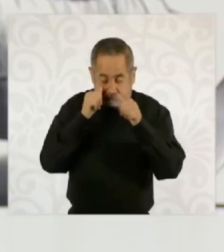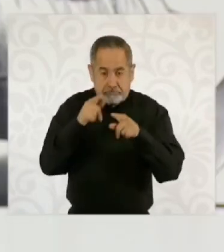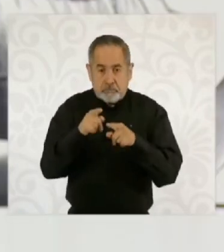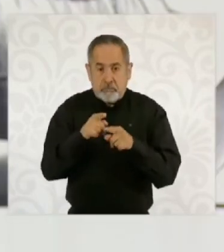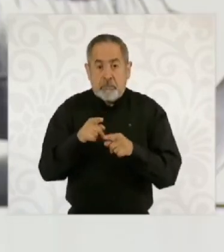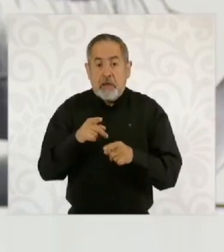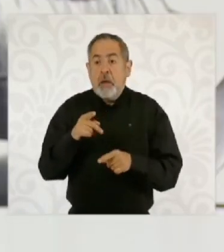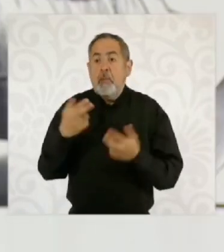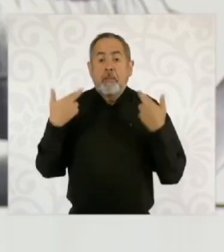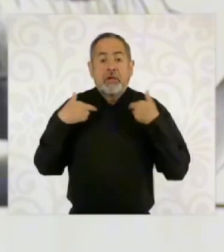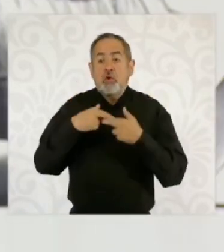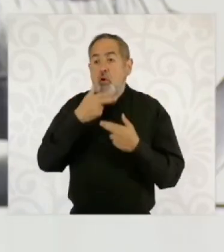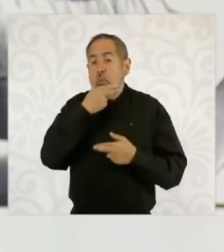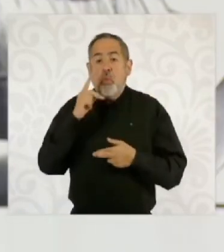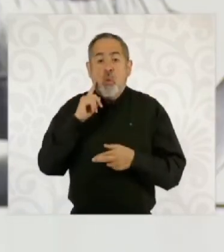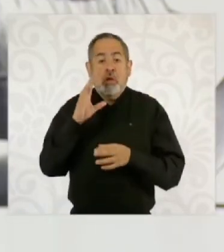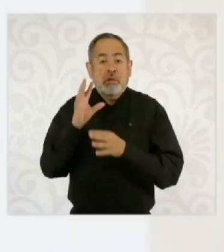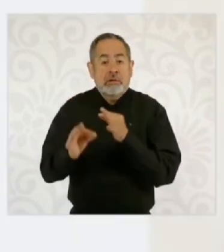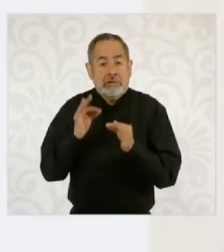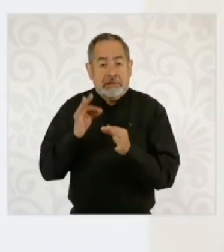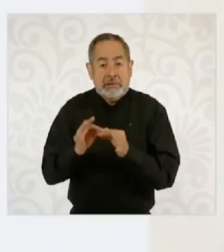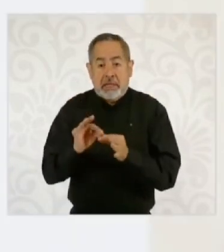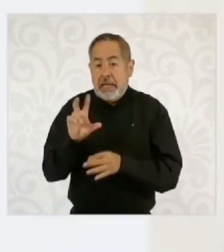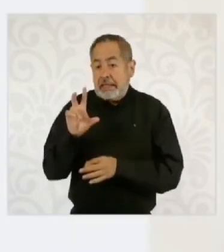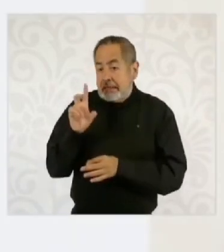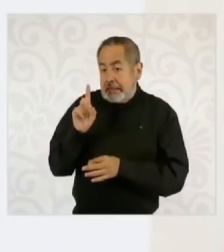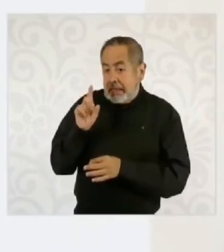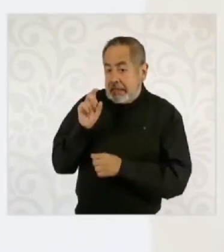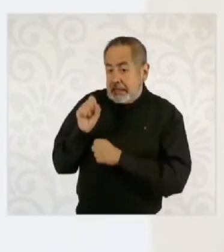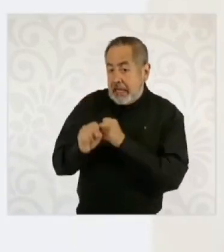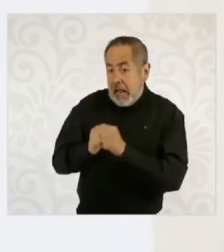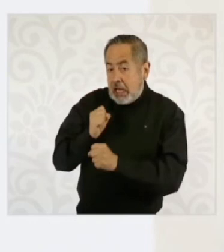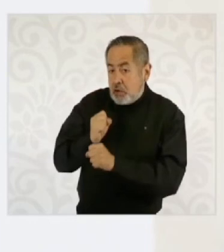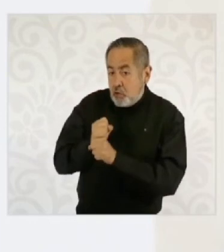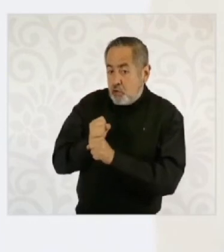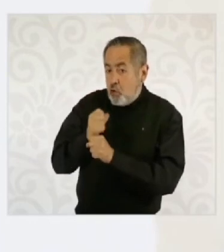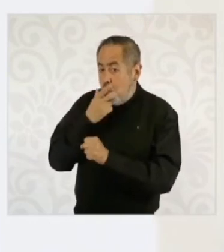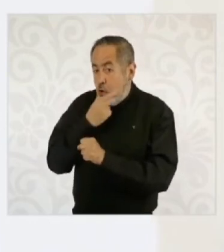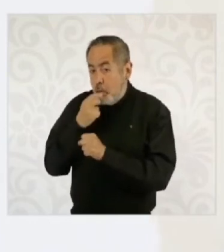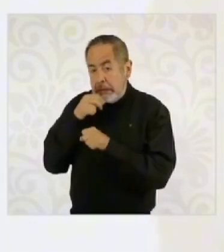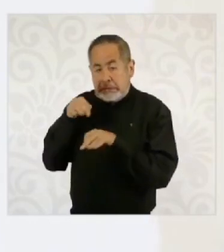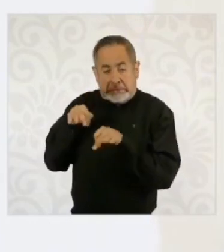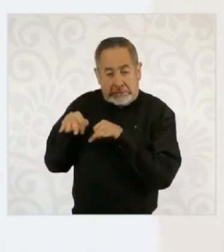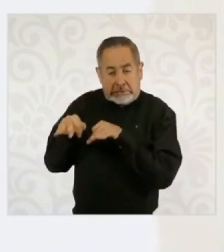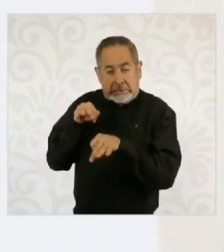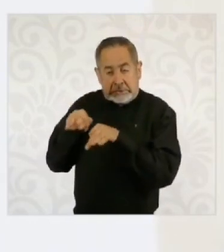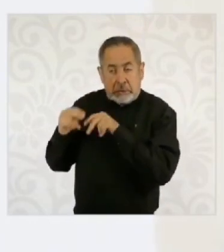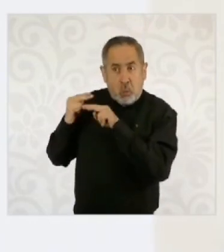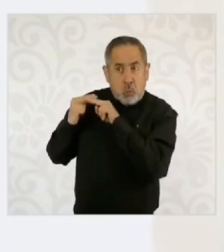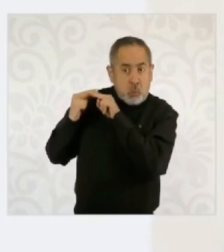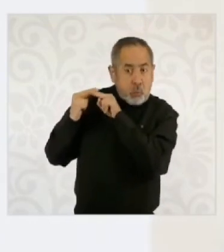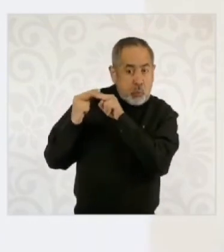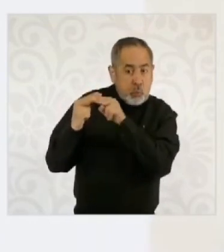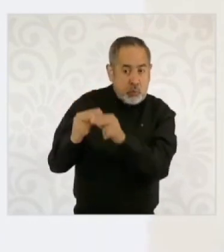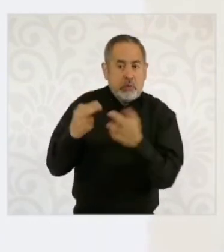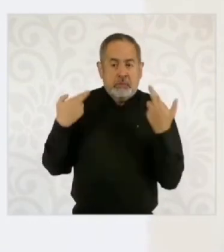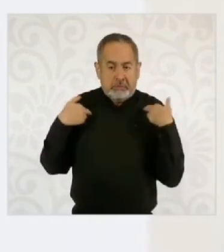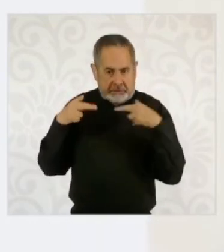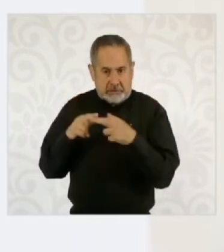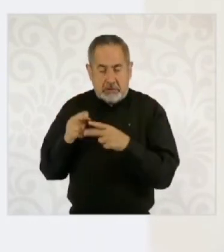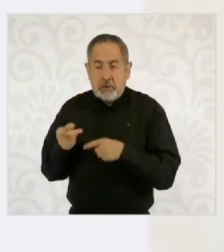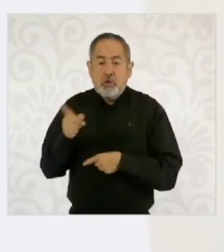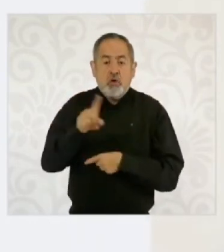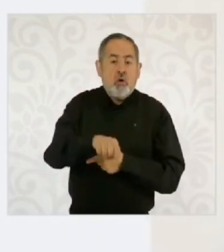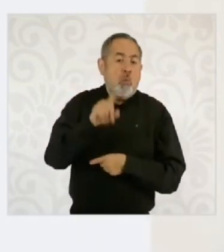cumplir las maestras y los maestros 30 años en el caso de hombres de haber trabajado como maestras y maestros